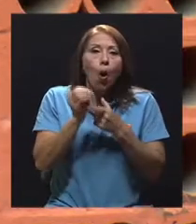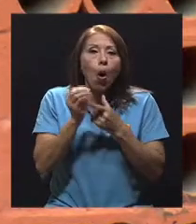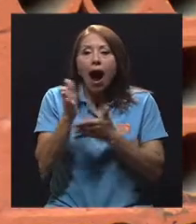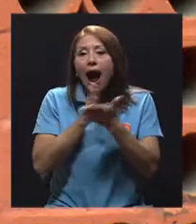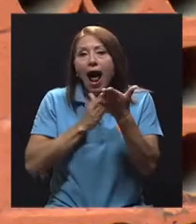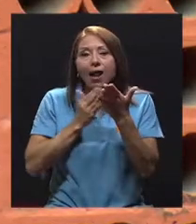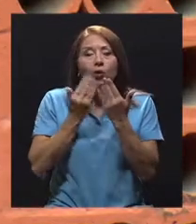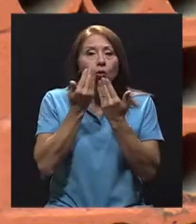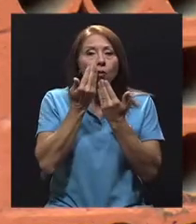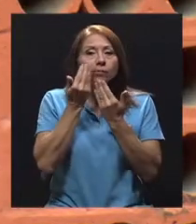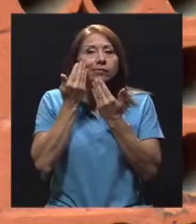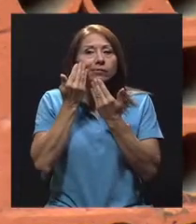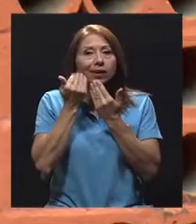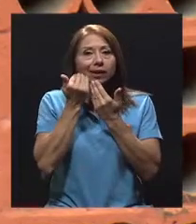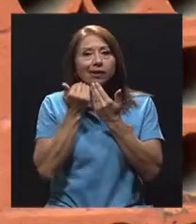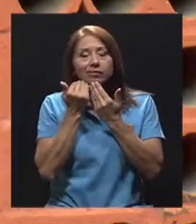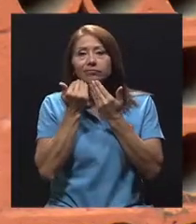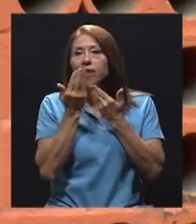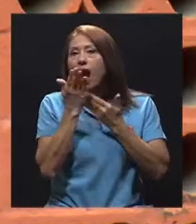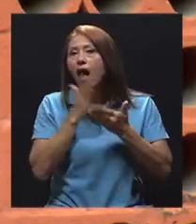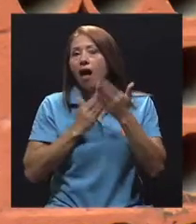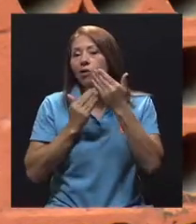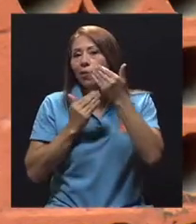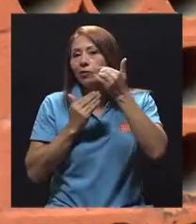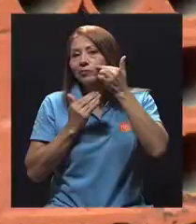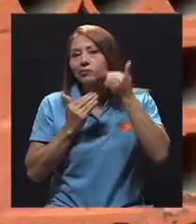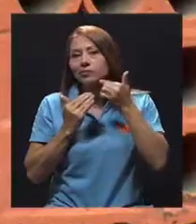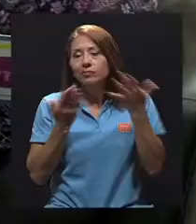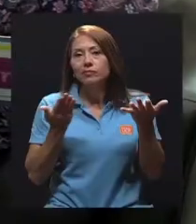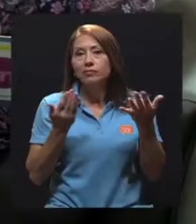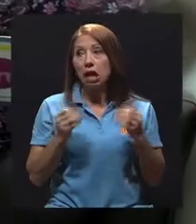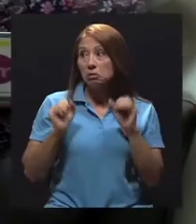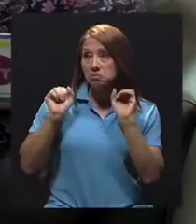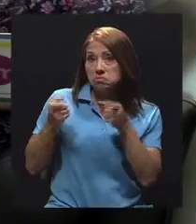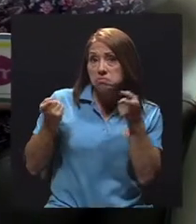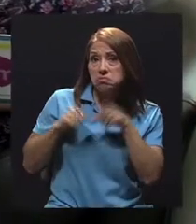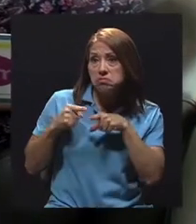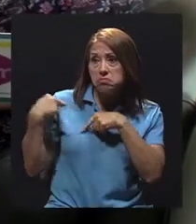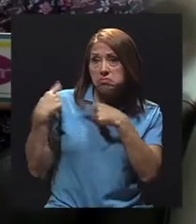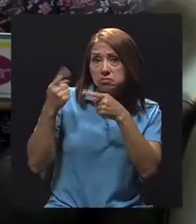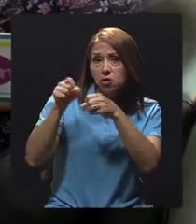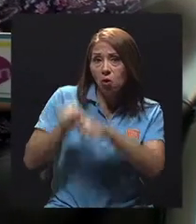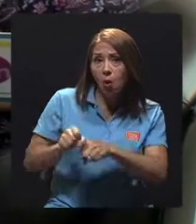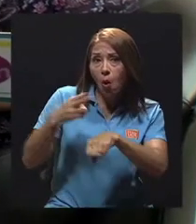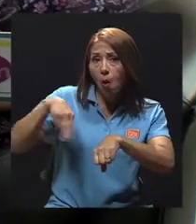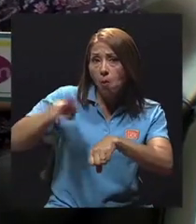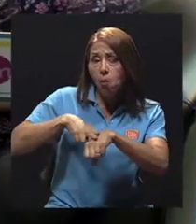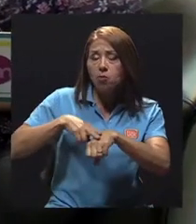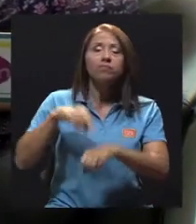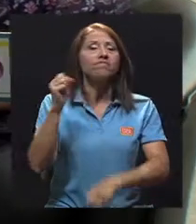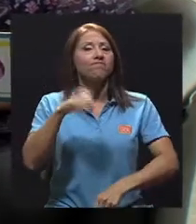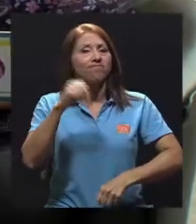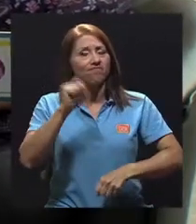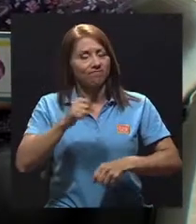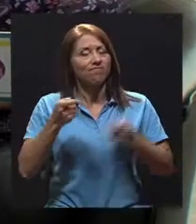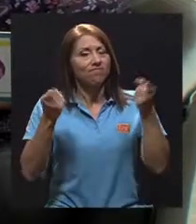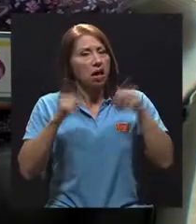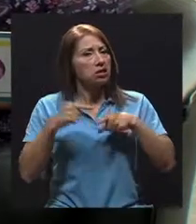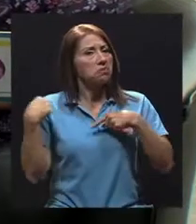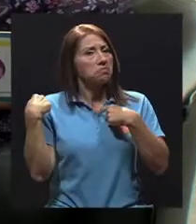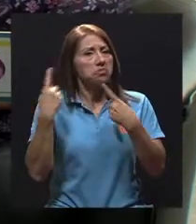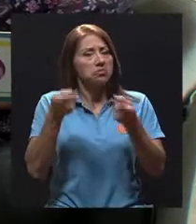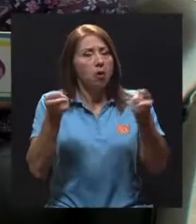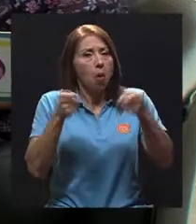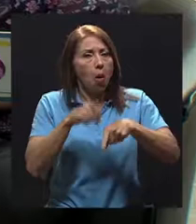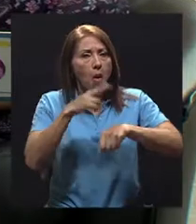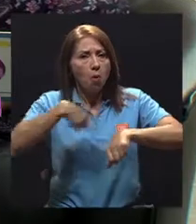solo sector, en algún solo cuadrante de la boca. ¿Es un padecimiento común, Patrick? Es un padecimiento muy común, es un padecimiento